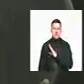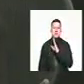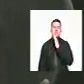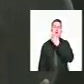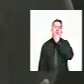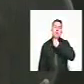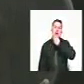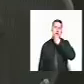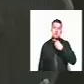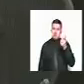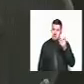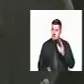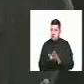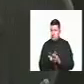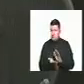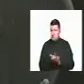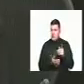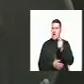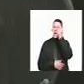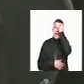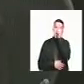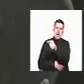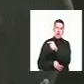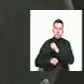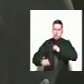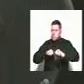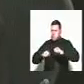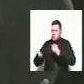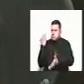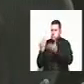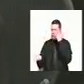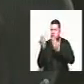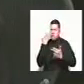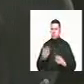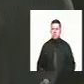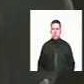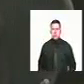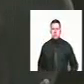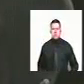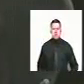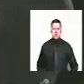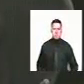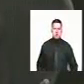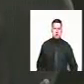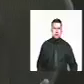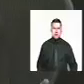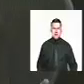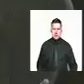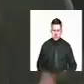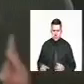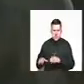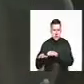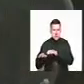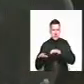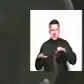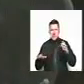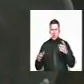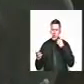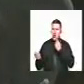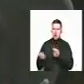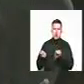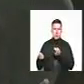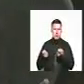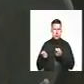Enrique Peñalosa. Sentó un precedente e inició las acciones de intervención y